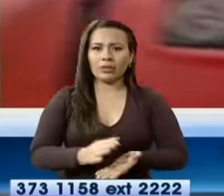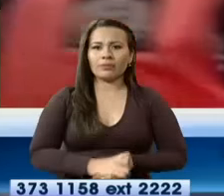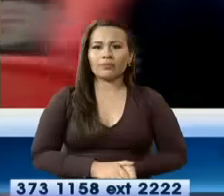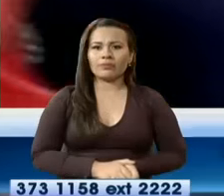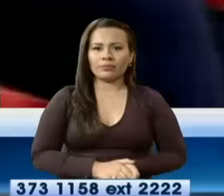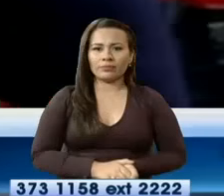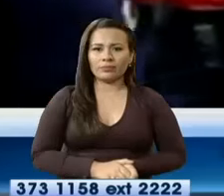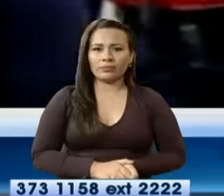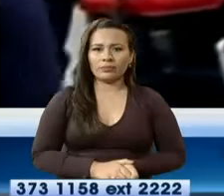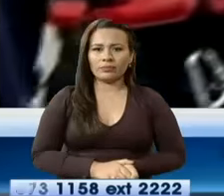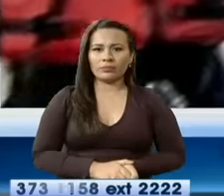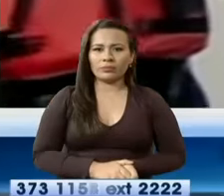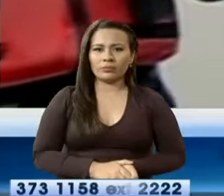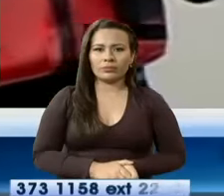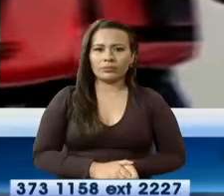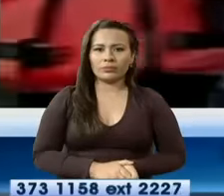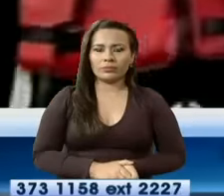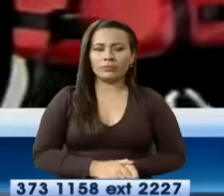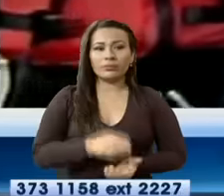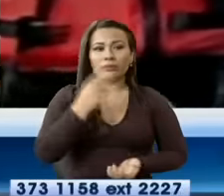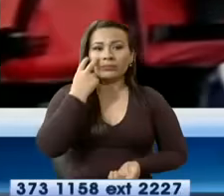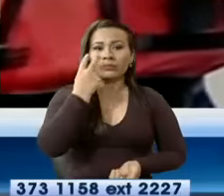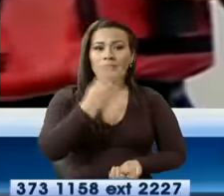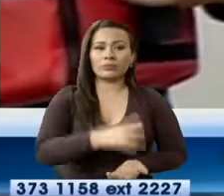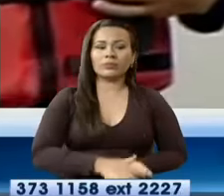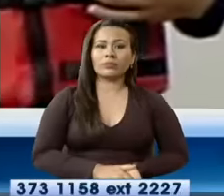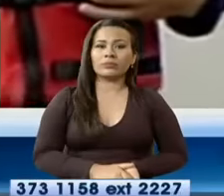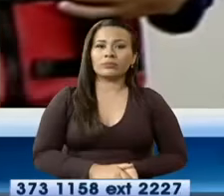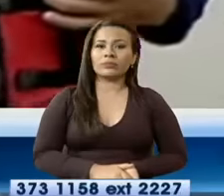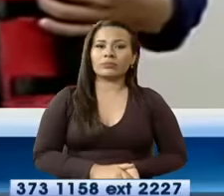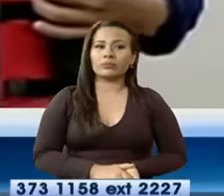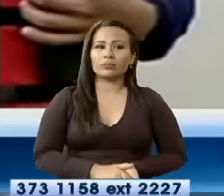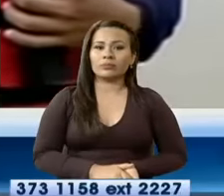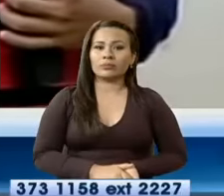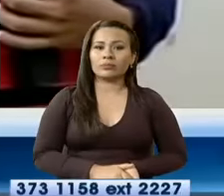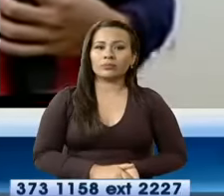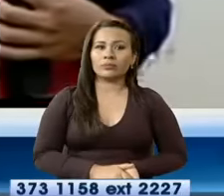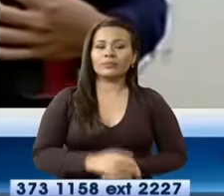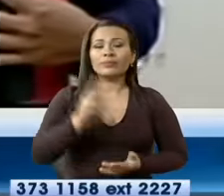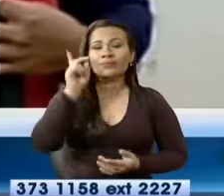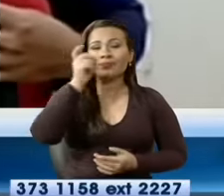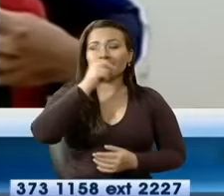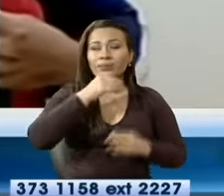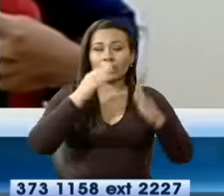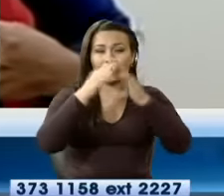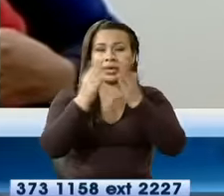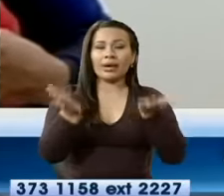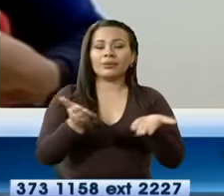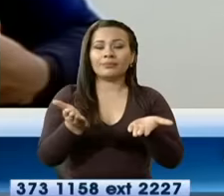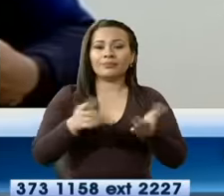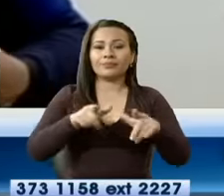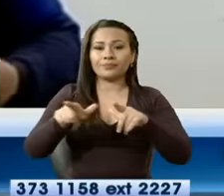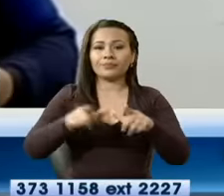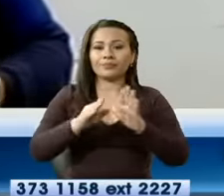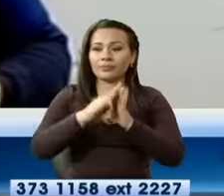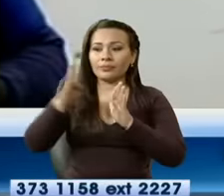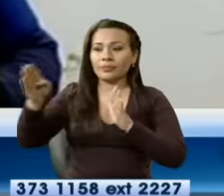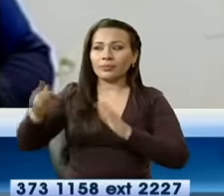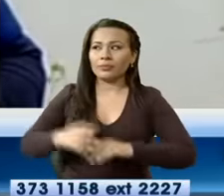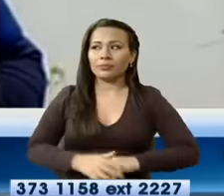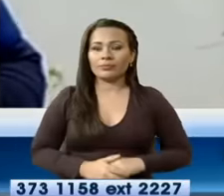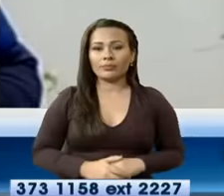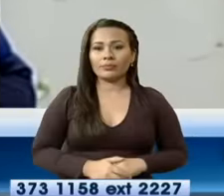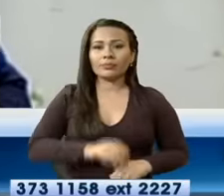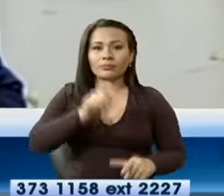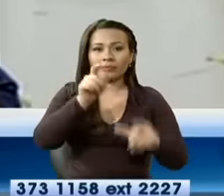momento porque hemos tenido varios sectores, aparte del sector Las Pozas. Claro. ¿Dónde los están llevando? A los albergues que quedan en la ciudad de Las Piñas. Y